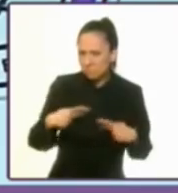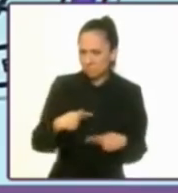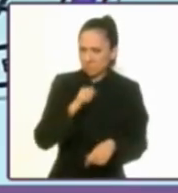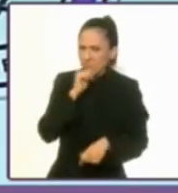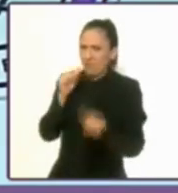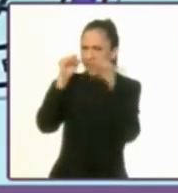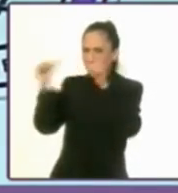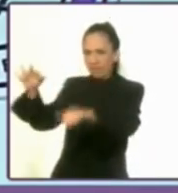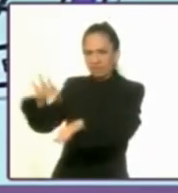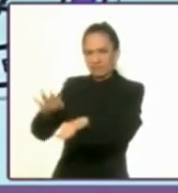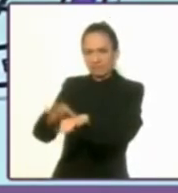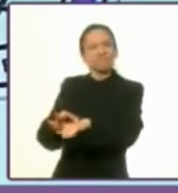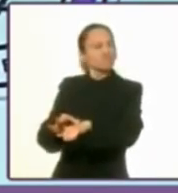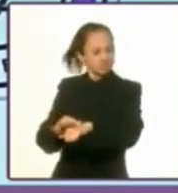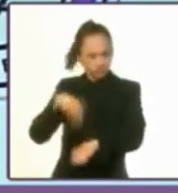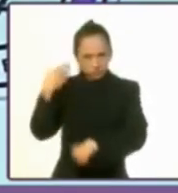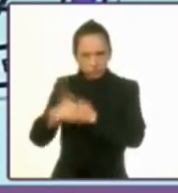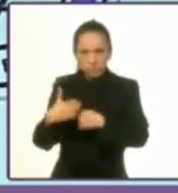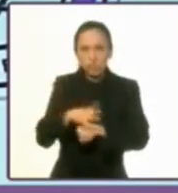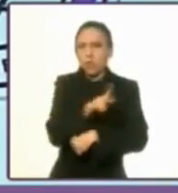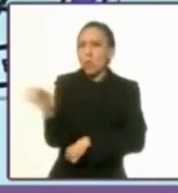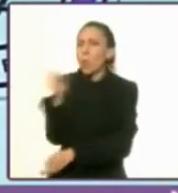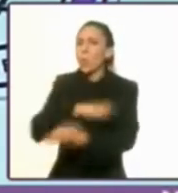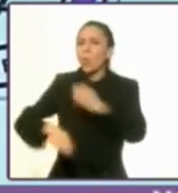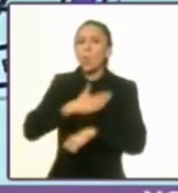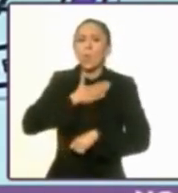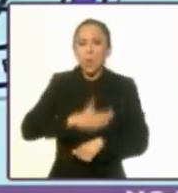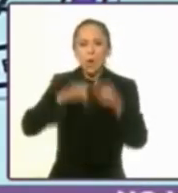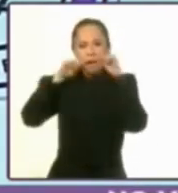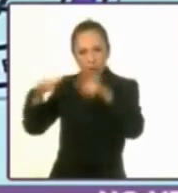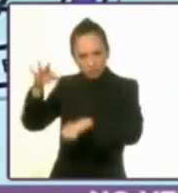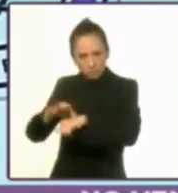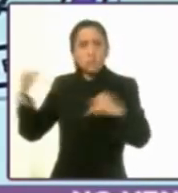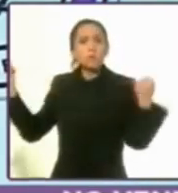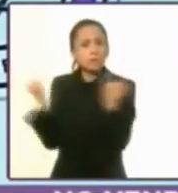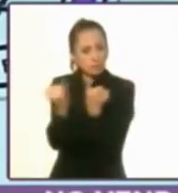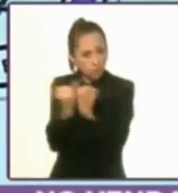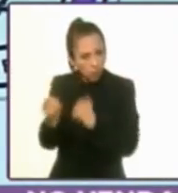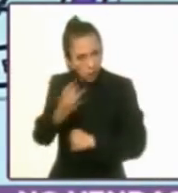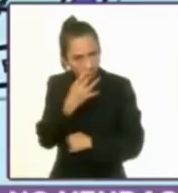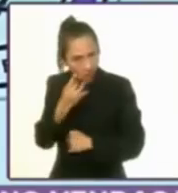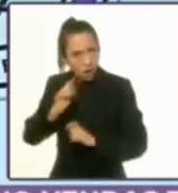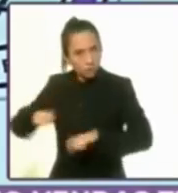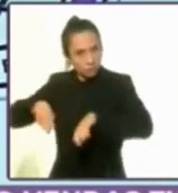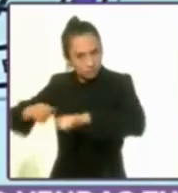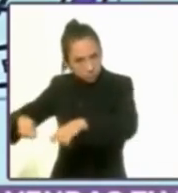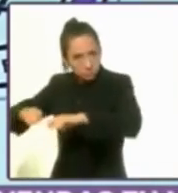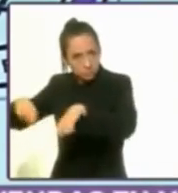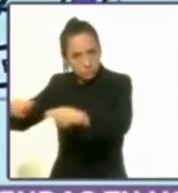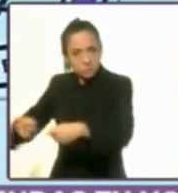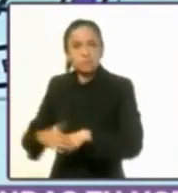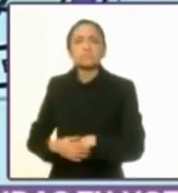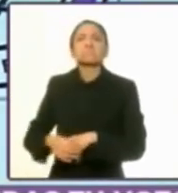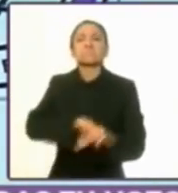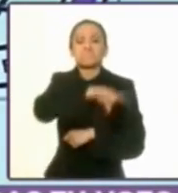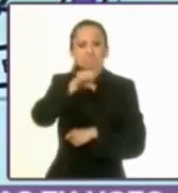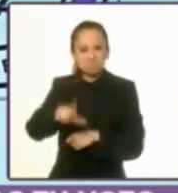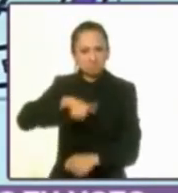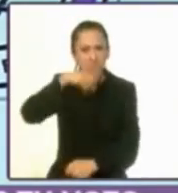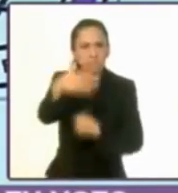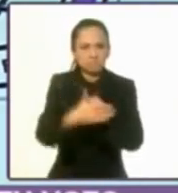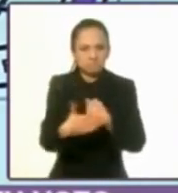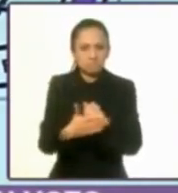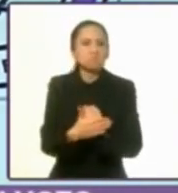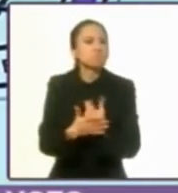todos tendrán servicios de salud y además medicamentos que al final de cuentas se